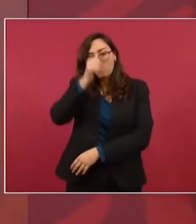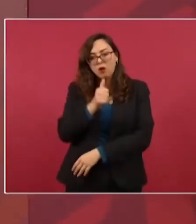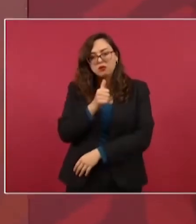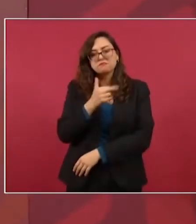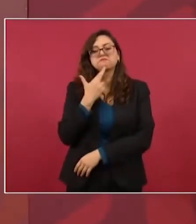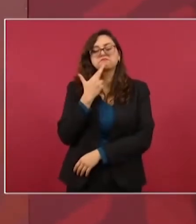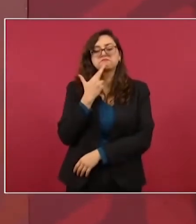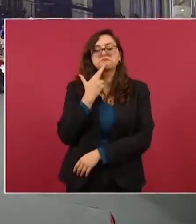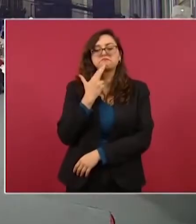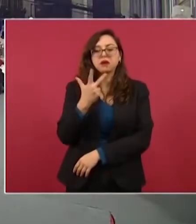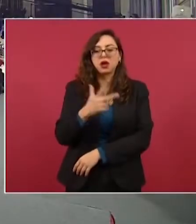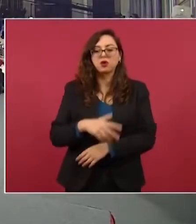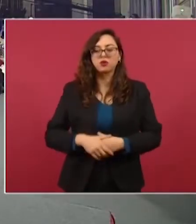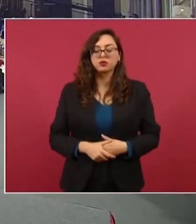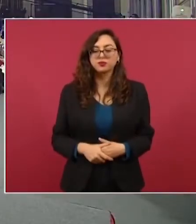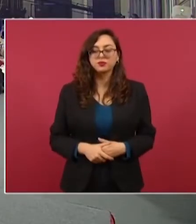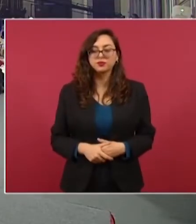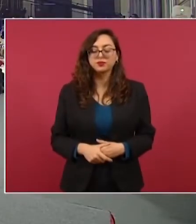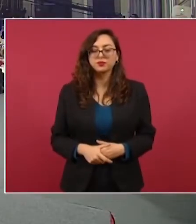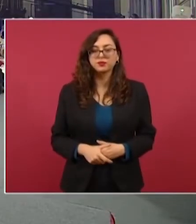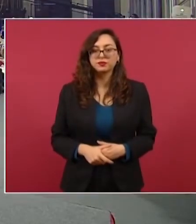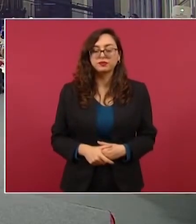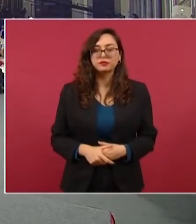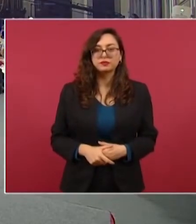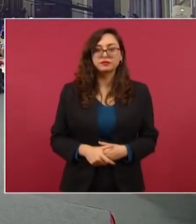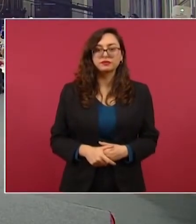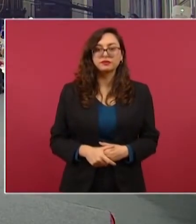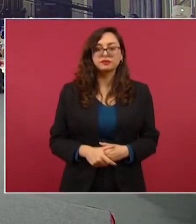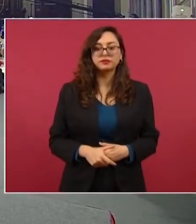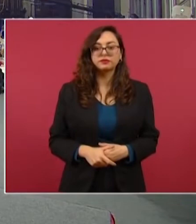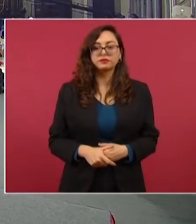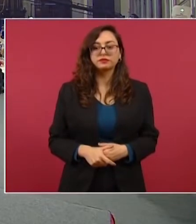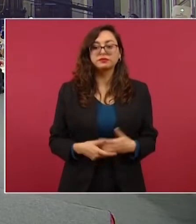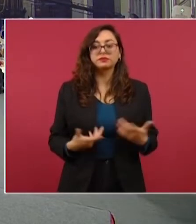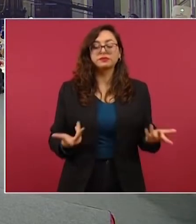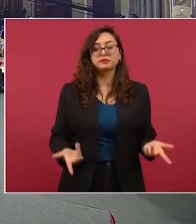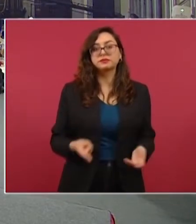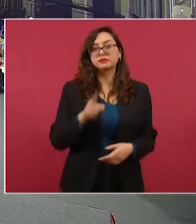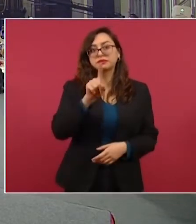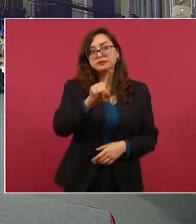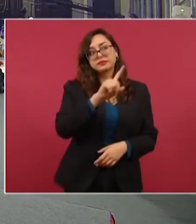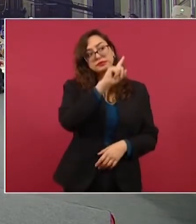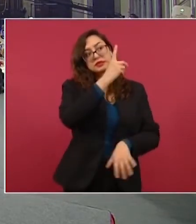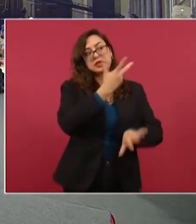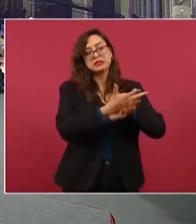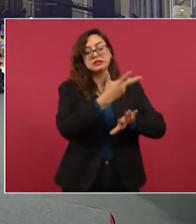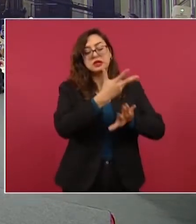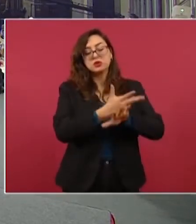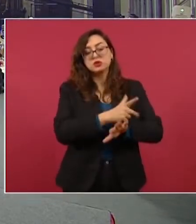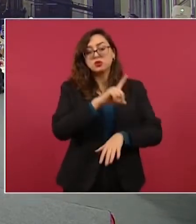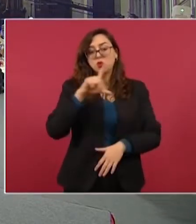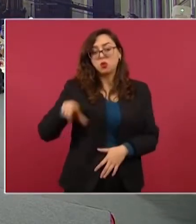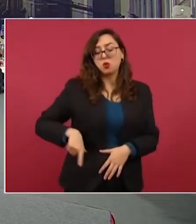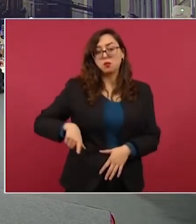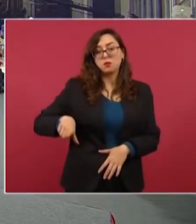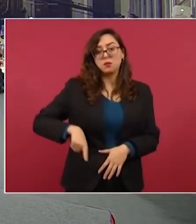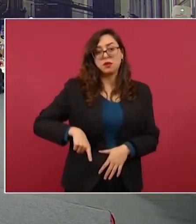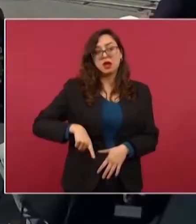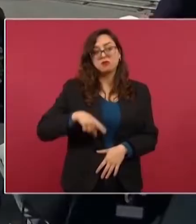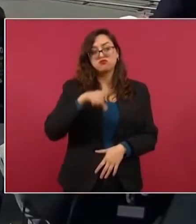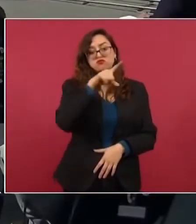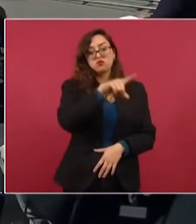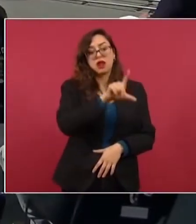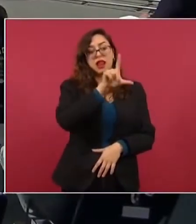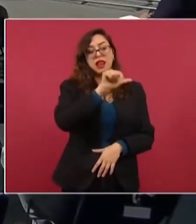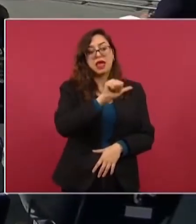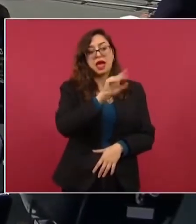Estrada Estrafón, resaltan también los temas de los que prefiere no hablar el presidente, aquellos complejos que ha preferido delegar a sus secretarios y